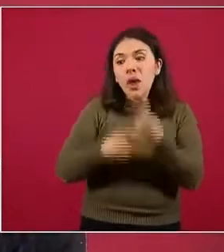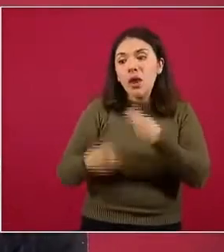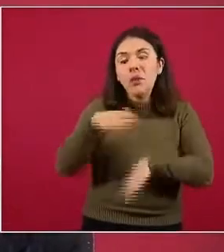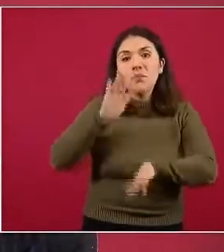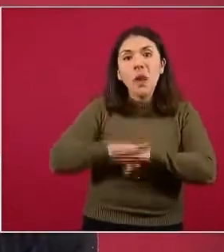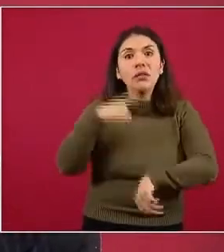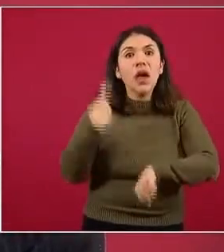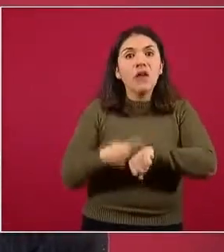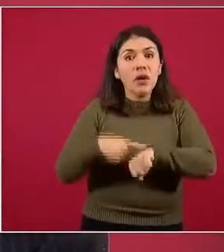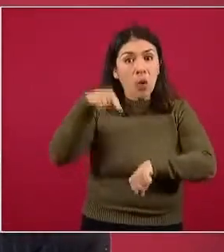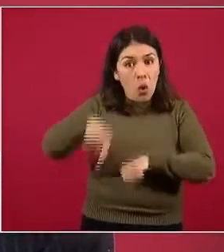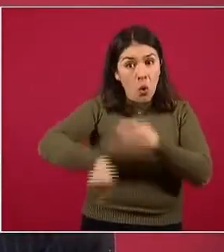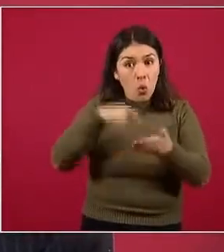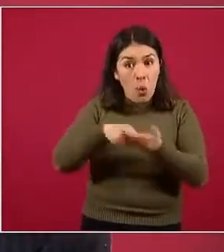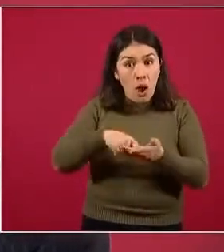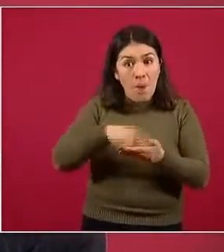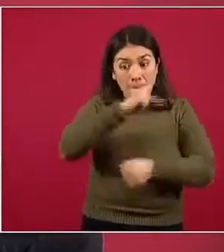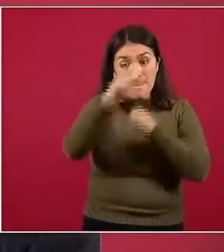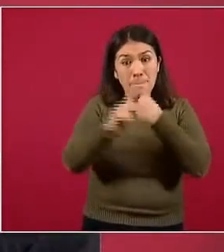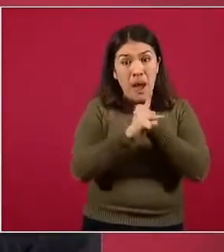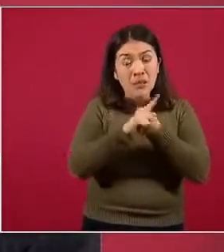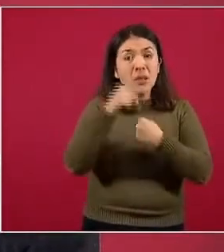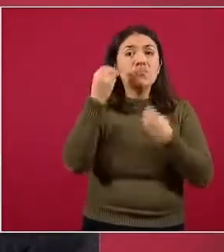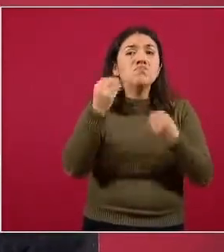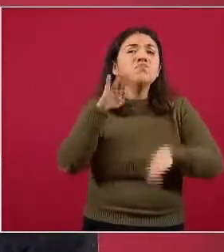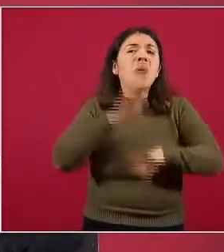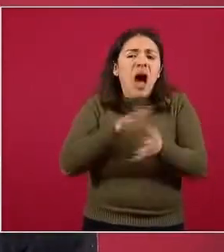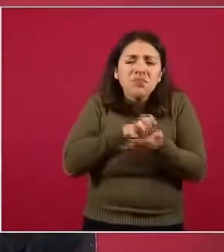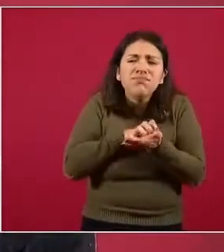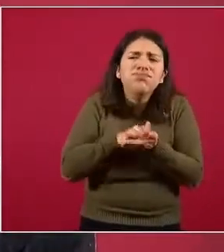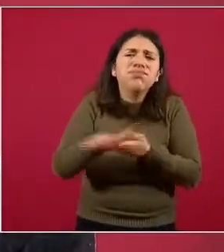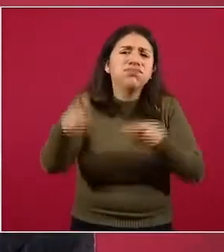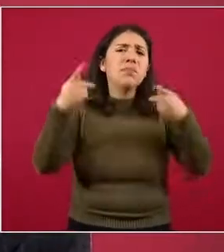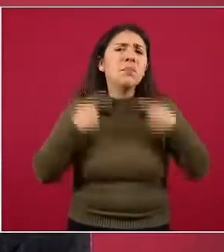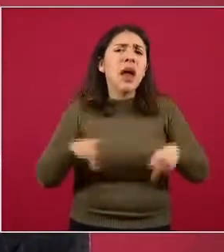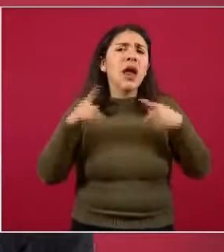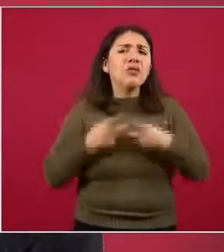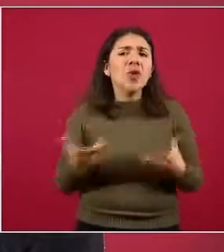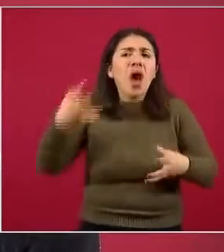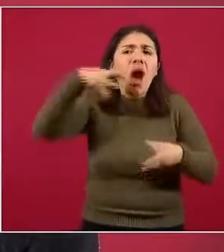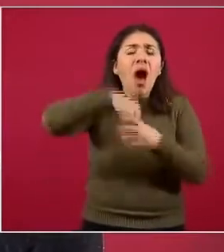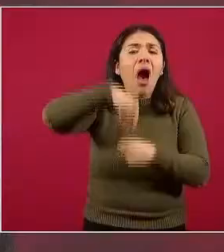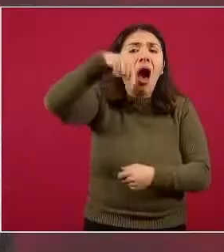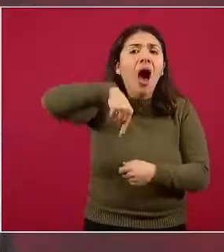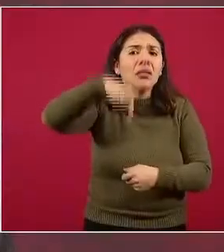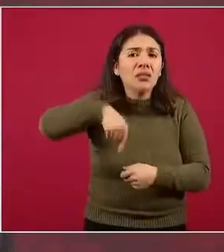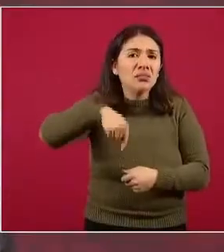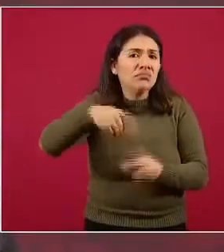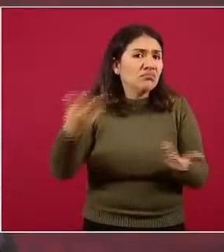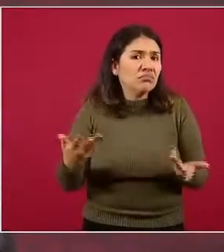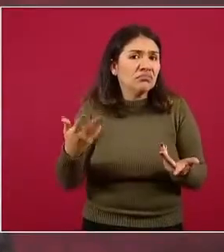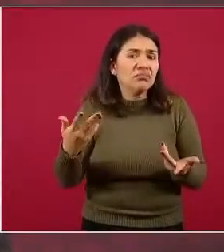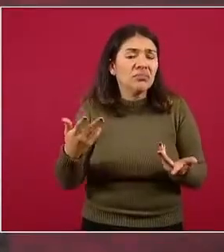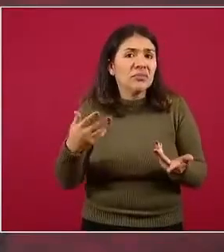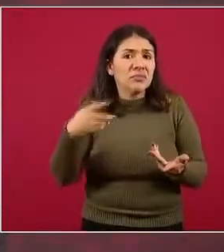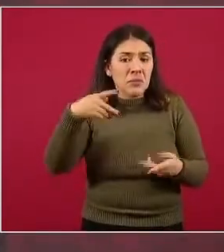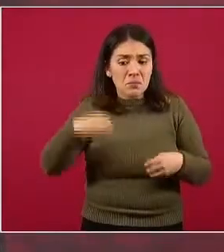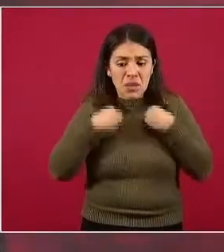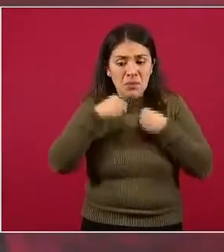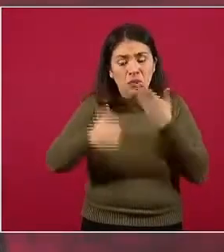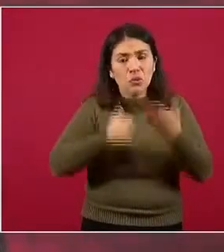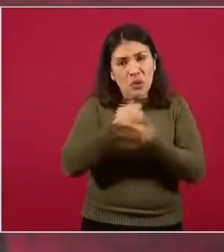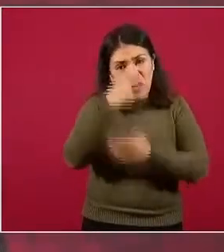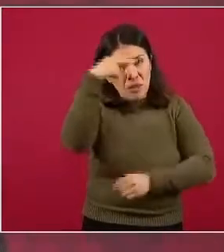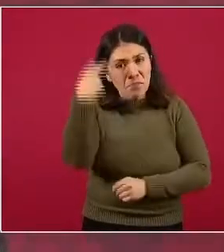es la zona más poblada del país, casi la cuarta parte de la población de México vive en la